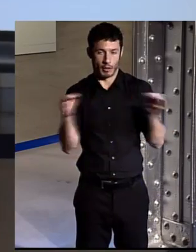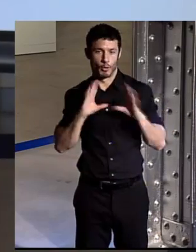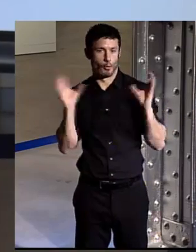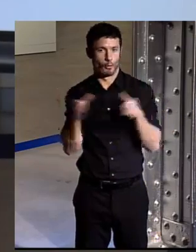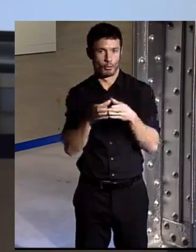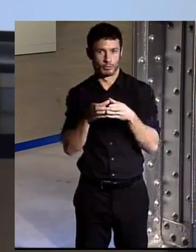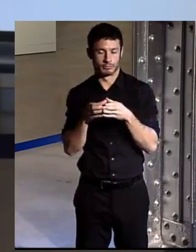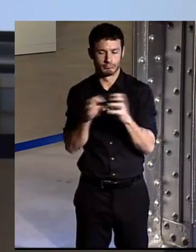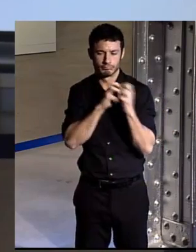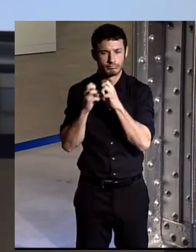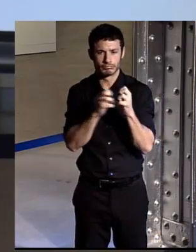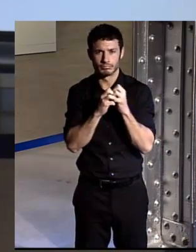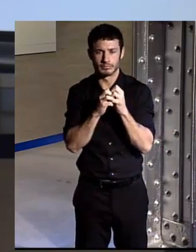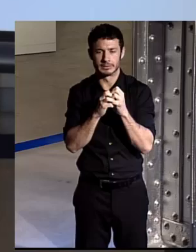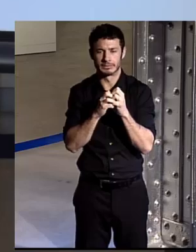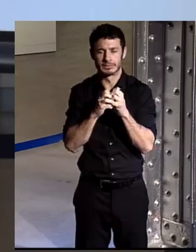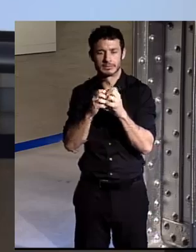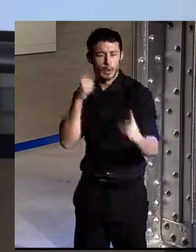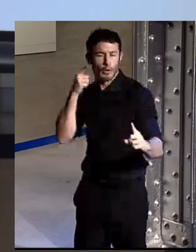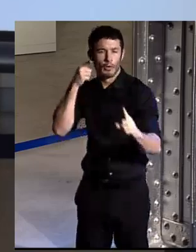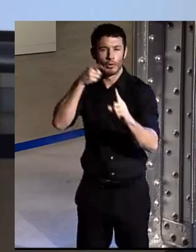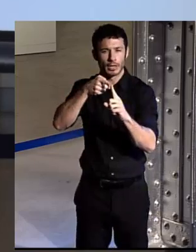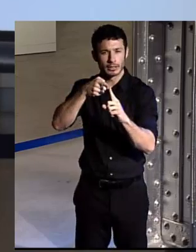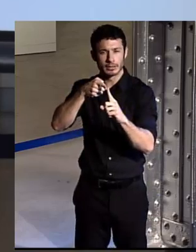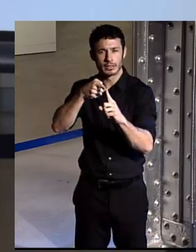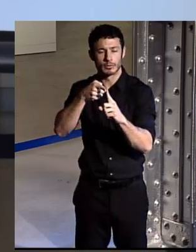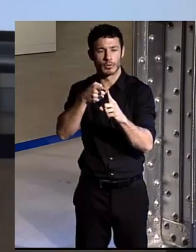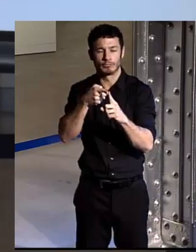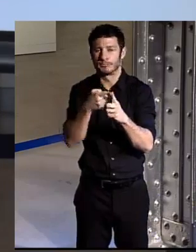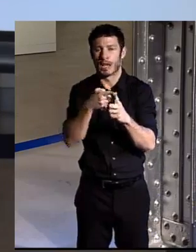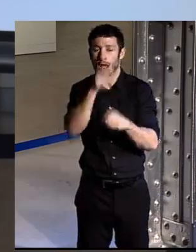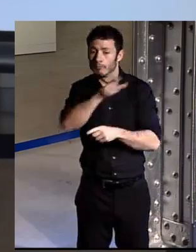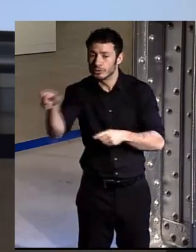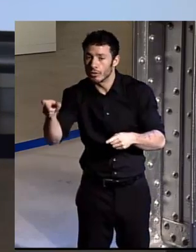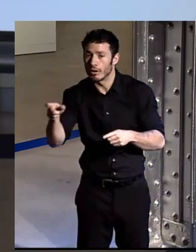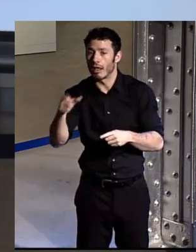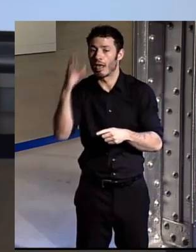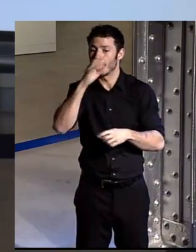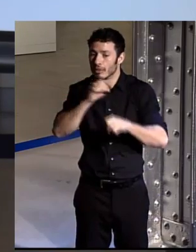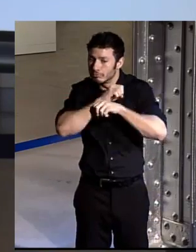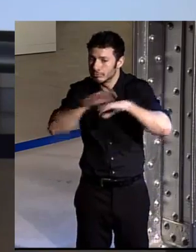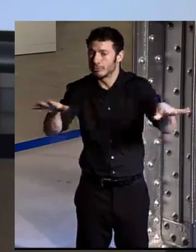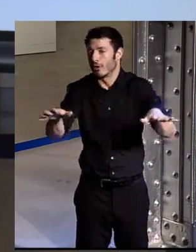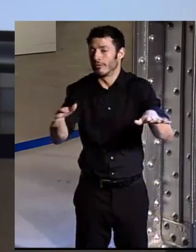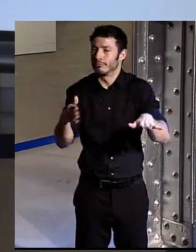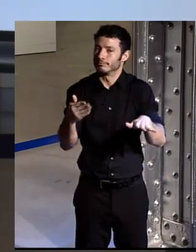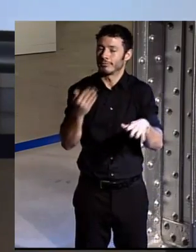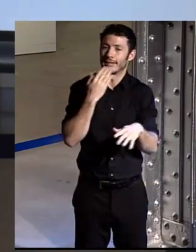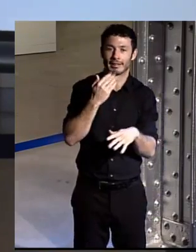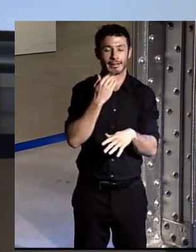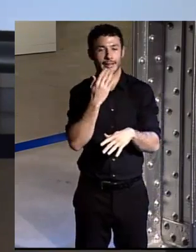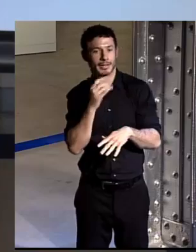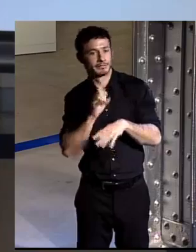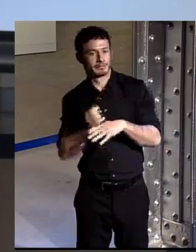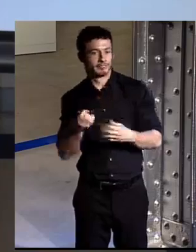decidimos juntarnos para intentar un objetivo básico, que era intentar hacer llegar a la gente la ciencia de manera divertida y amena. Empezamos